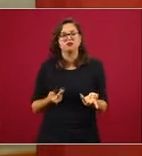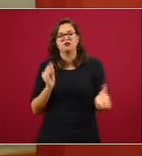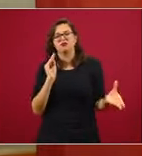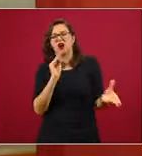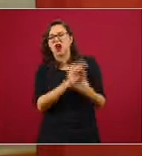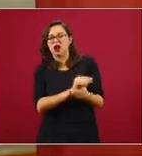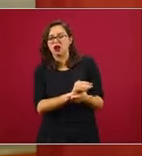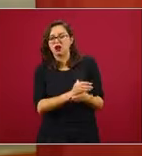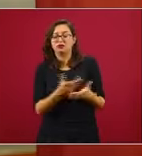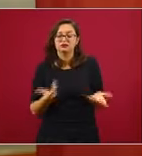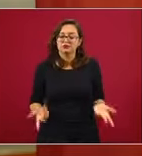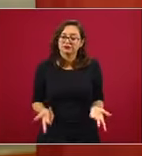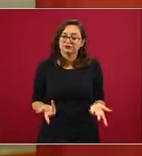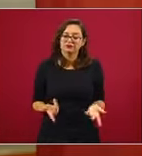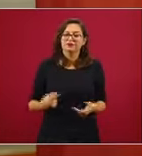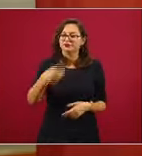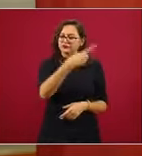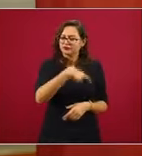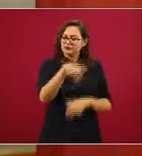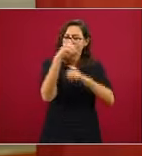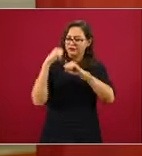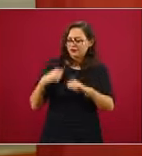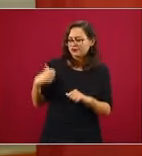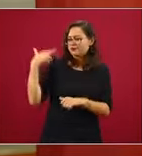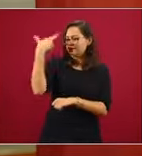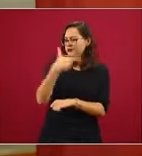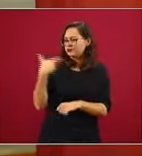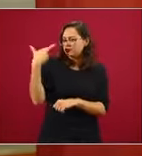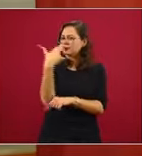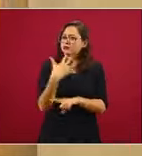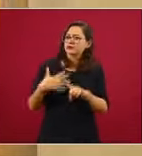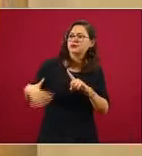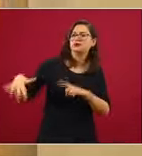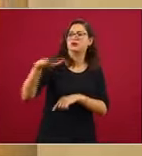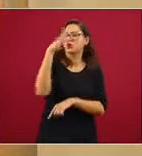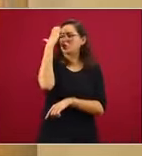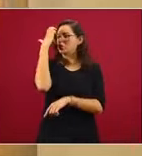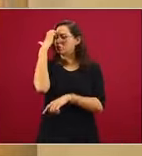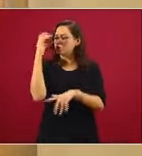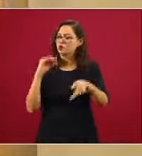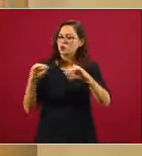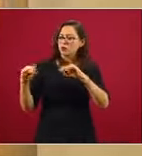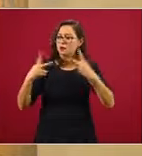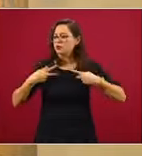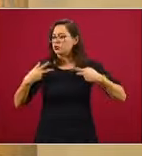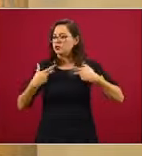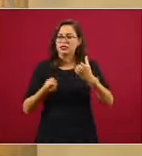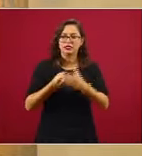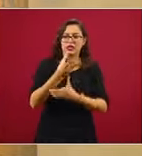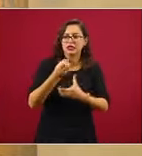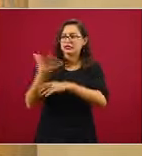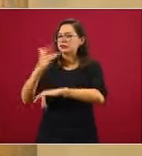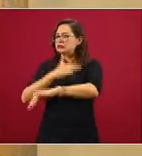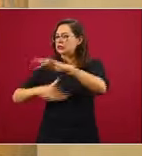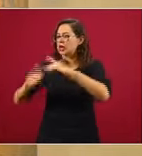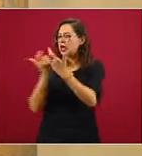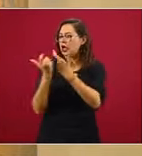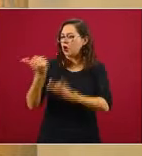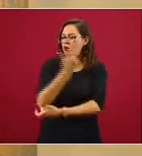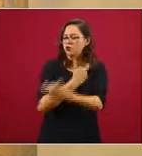revisando y sobre todo con el mejor y el mayor conocimiento del terreno, cómo se mueve la sociedad, cómo se mueve la